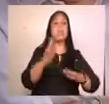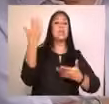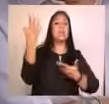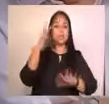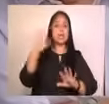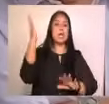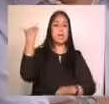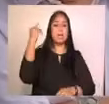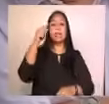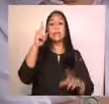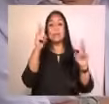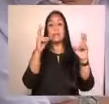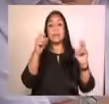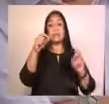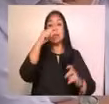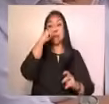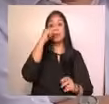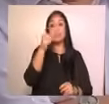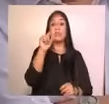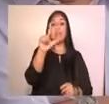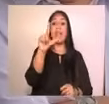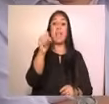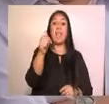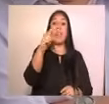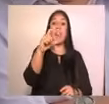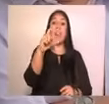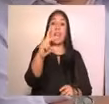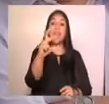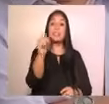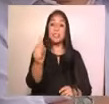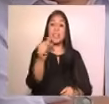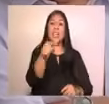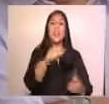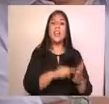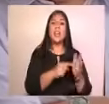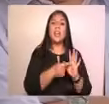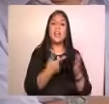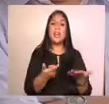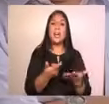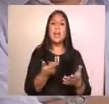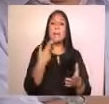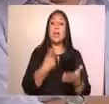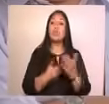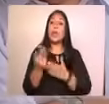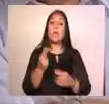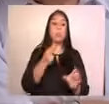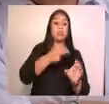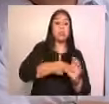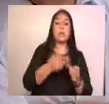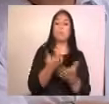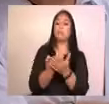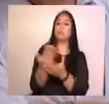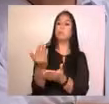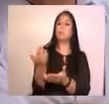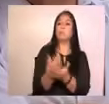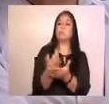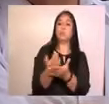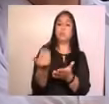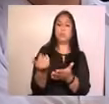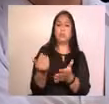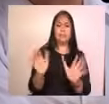enero que hemos tomado posesión, que esta administración no va con la talacha. A raíz de eso hemos tenido